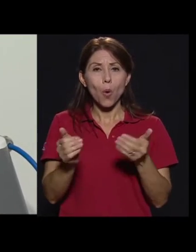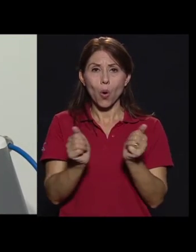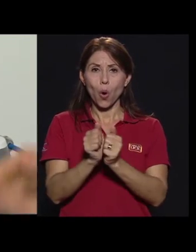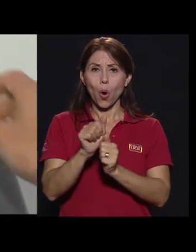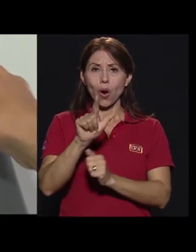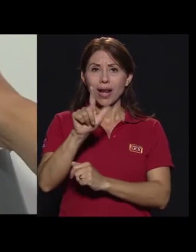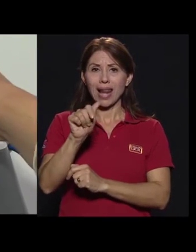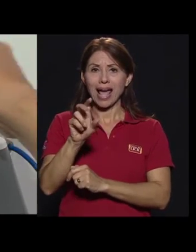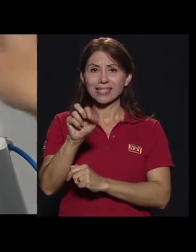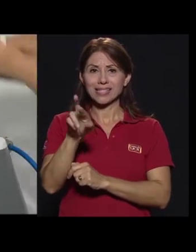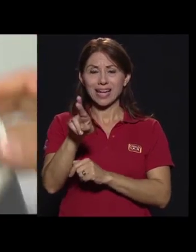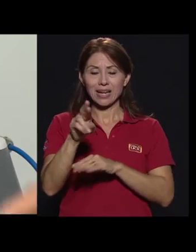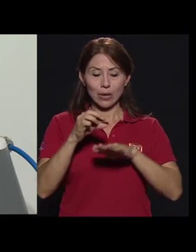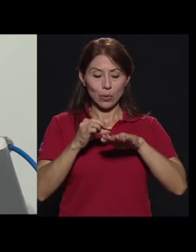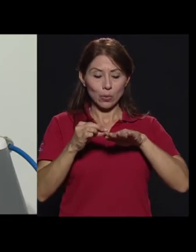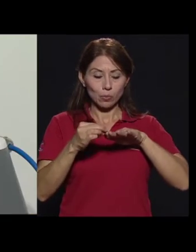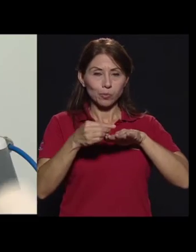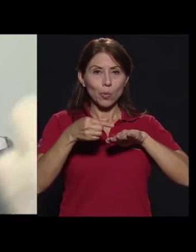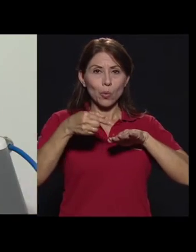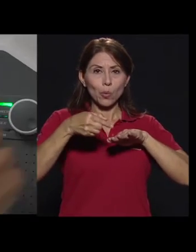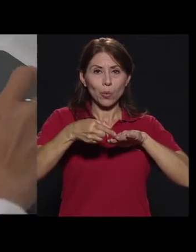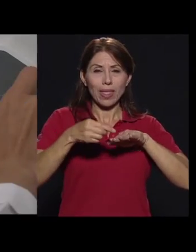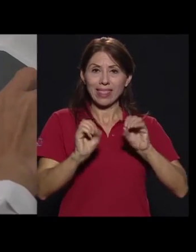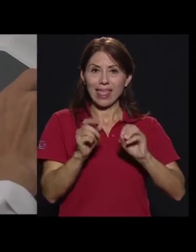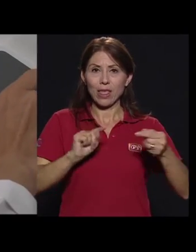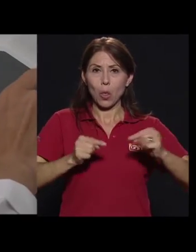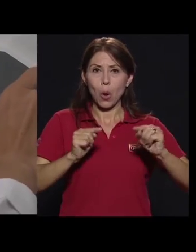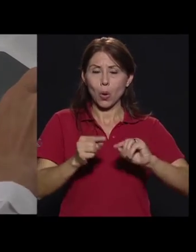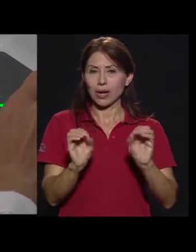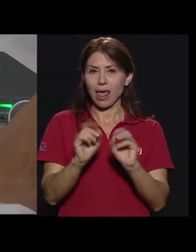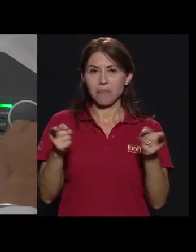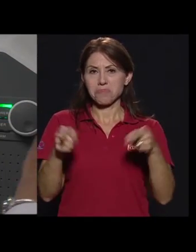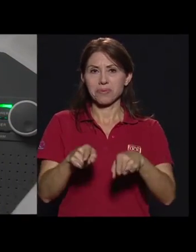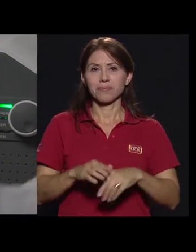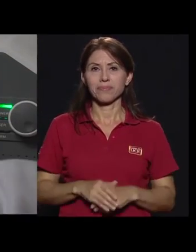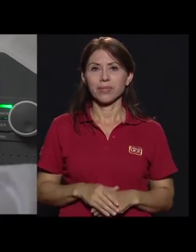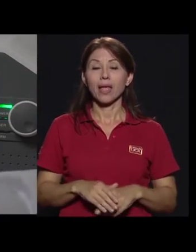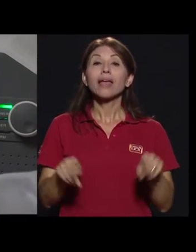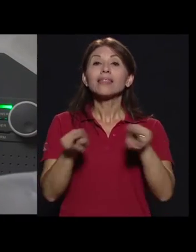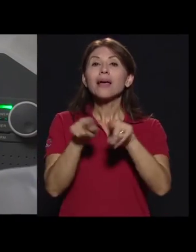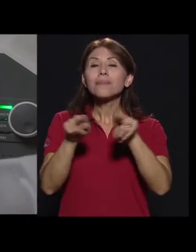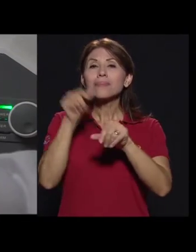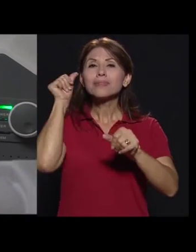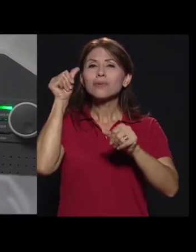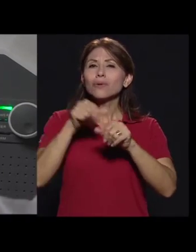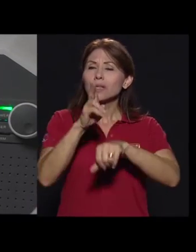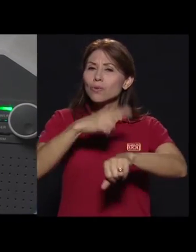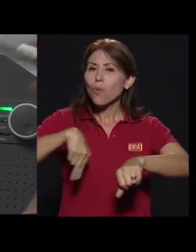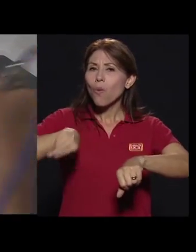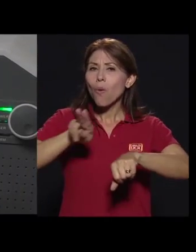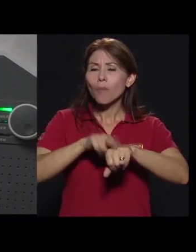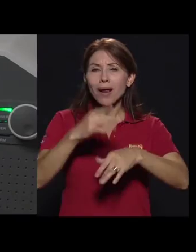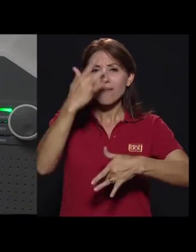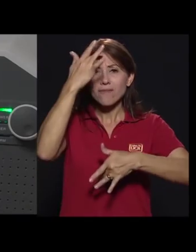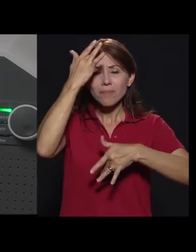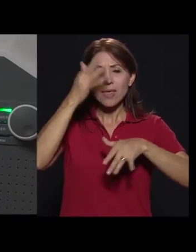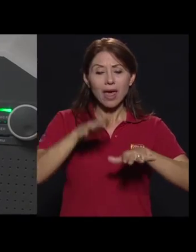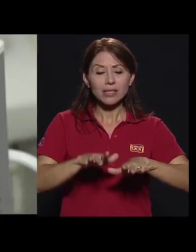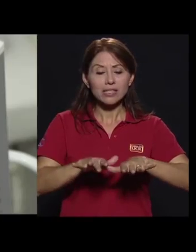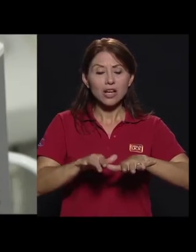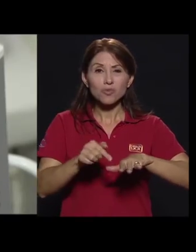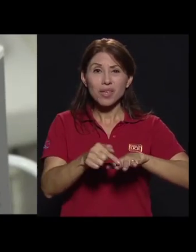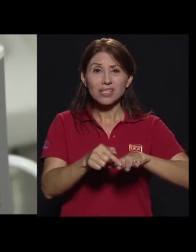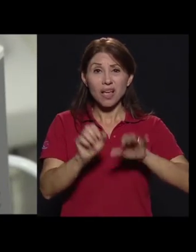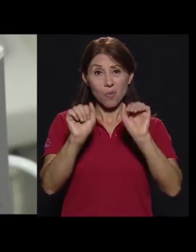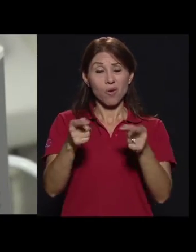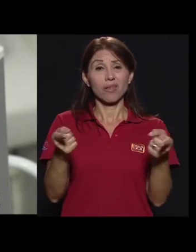láser en las uñas, el cual no causa dolor ni efectos secundarios. Por último, recuerde que también es normal que las enfermedades en los pies,